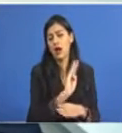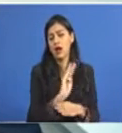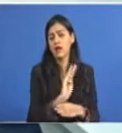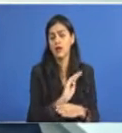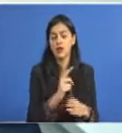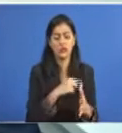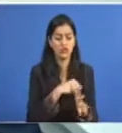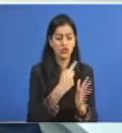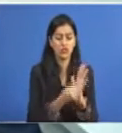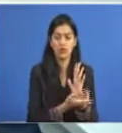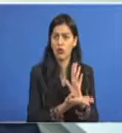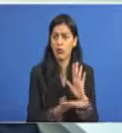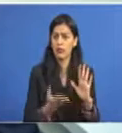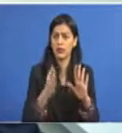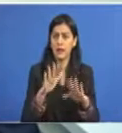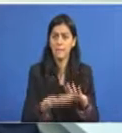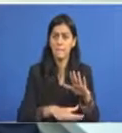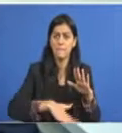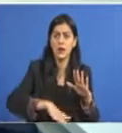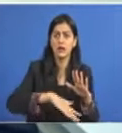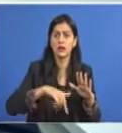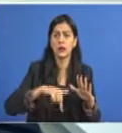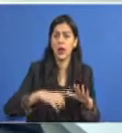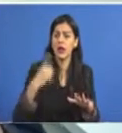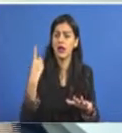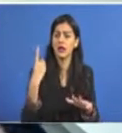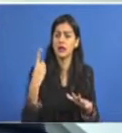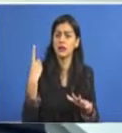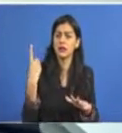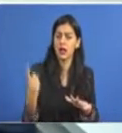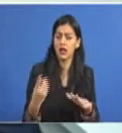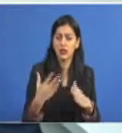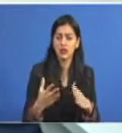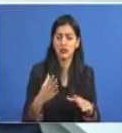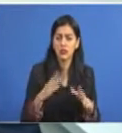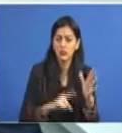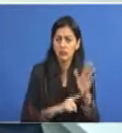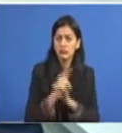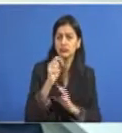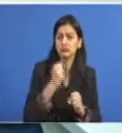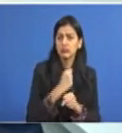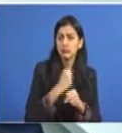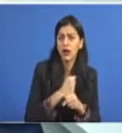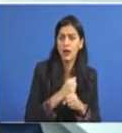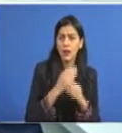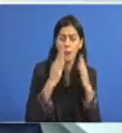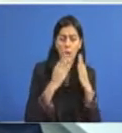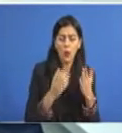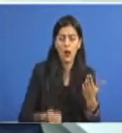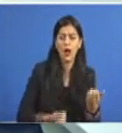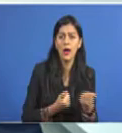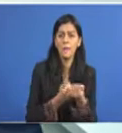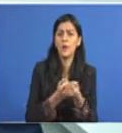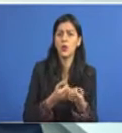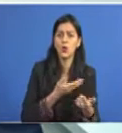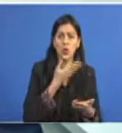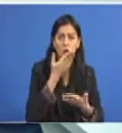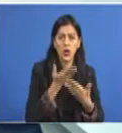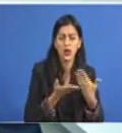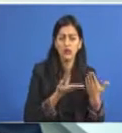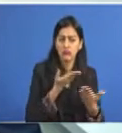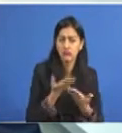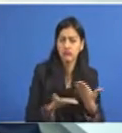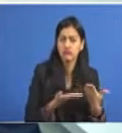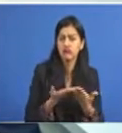principios básicos que esta dirección ha venido desarrollando y que lo muestra como parte del apoyo, orientación que queremos darle a estos nuevos emprendedores. Pero